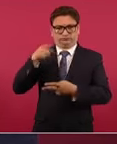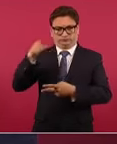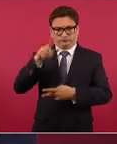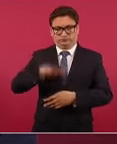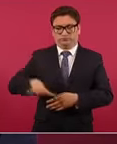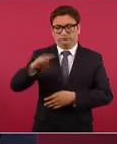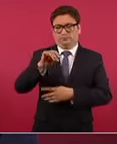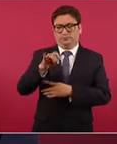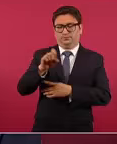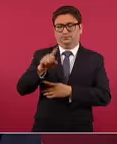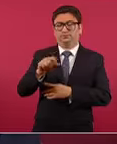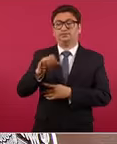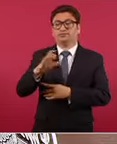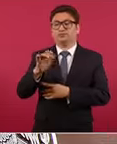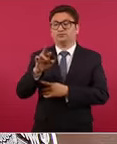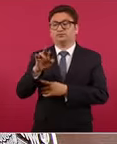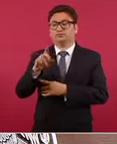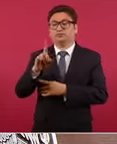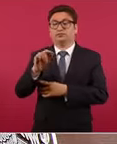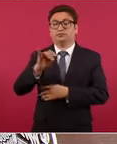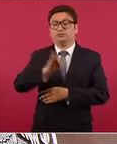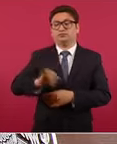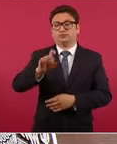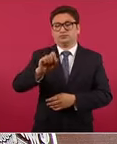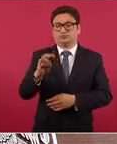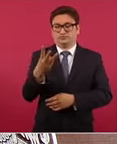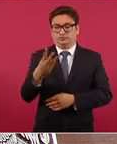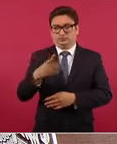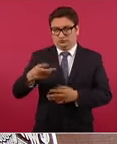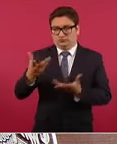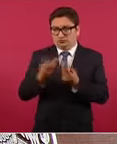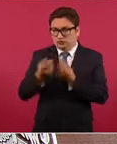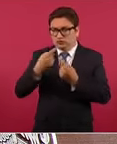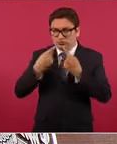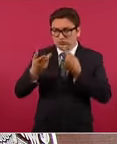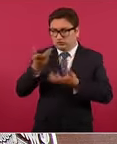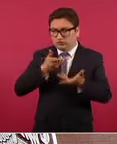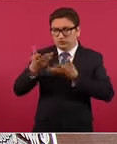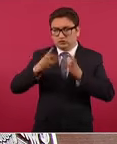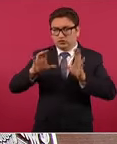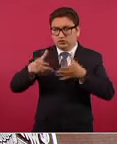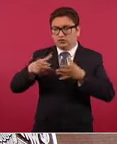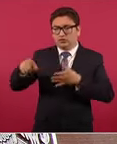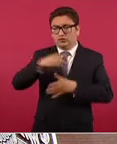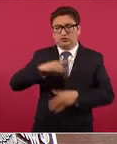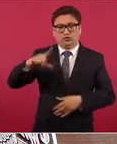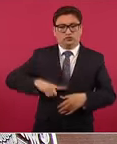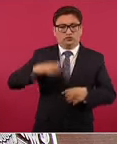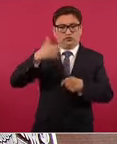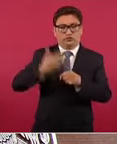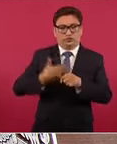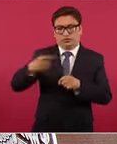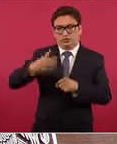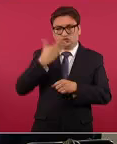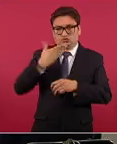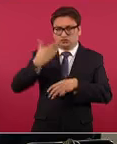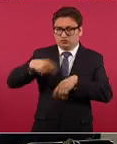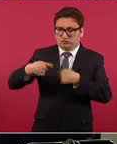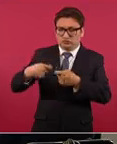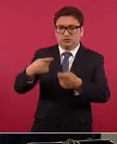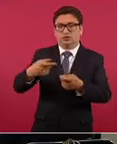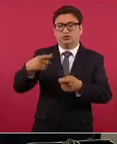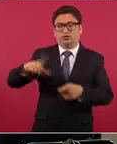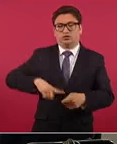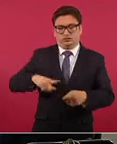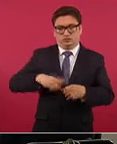colorada el jueves 23 para ponernos de acuerdo con la comunidad con los gobernadores tradicionales con el gobierno